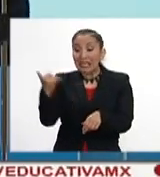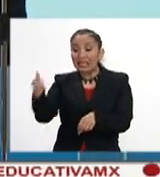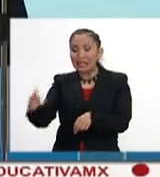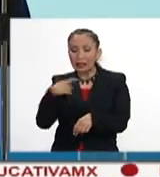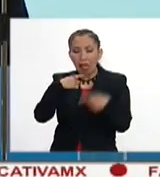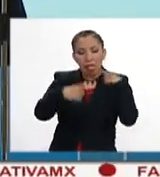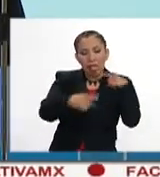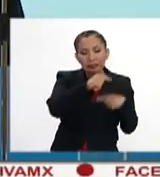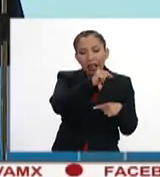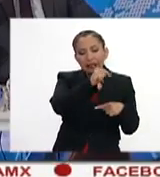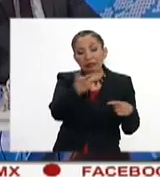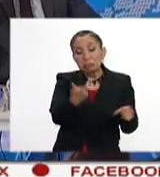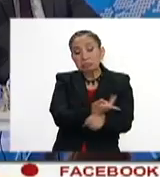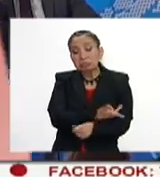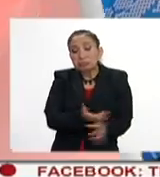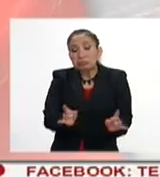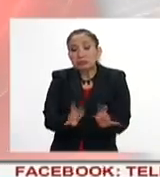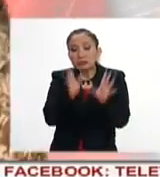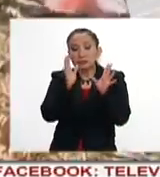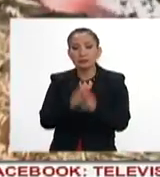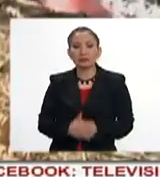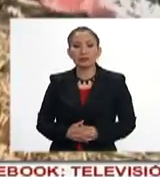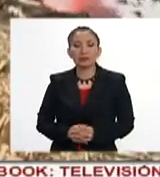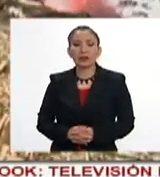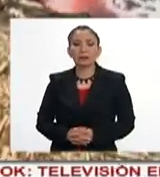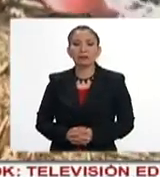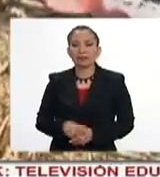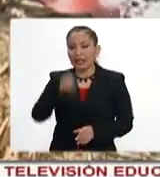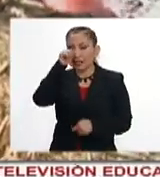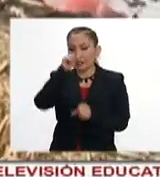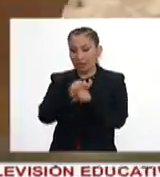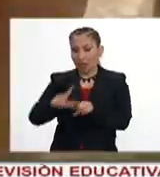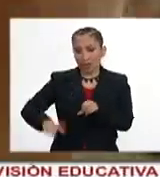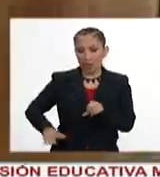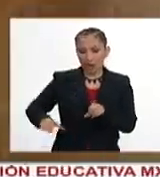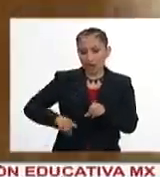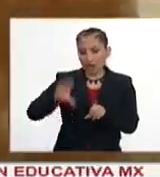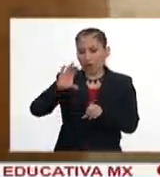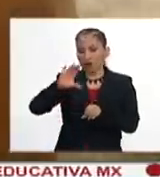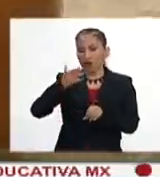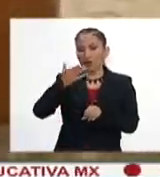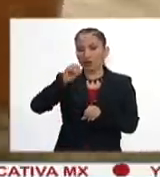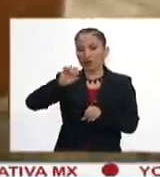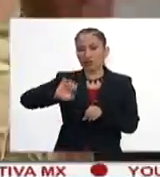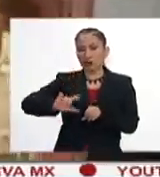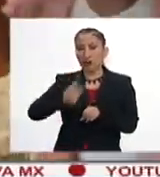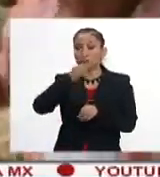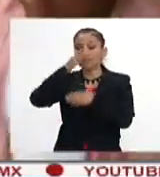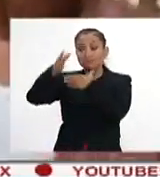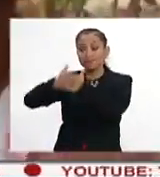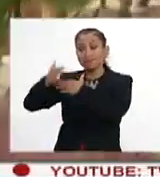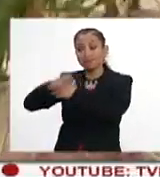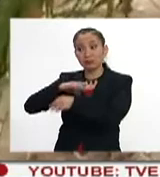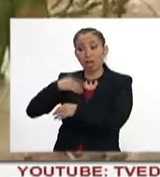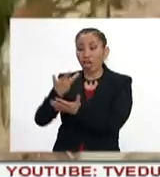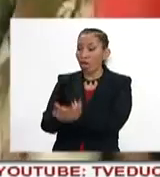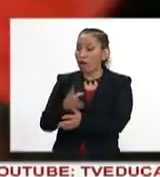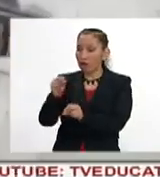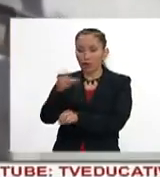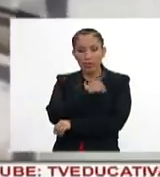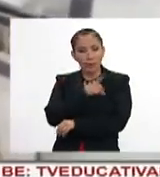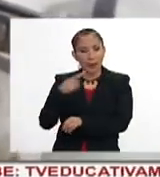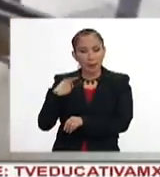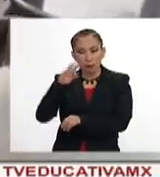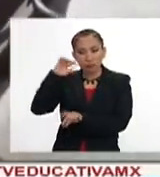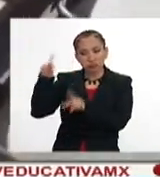la renegociación del Telecán. El secretario de Gobernación, Miguel Ángel Osorio Chong, hizo un llamado a no bajar la guardia